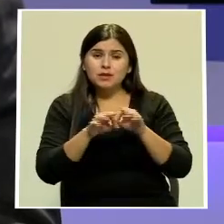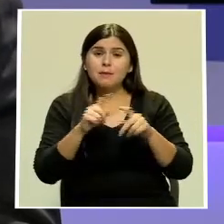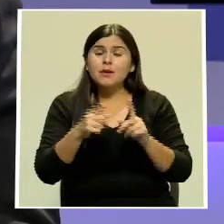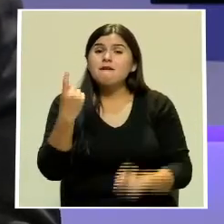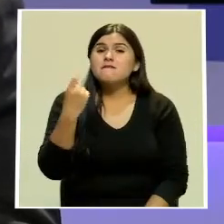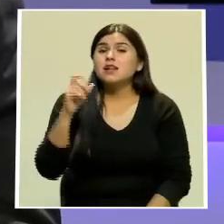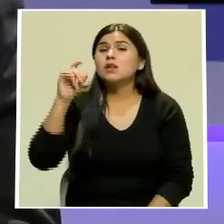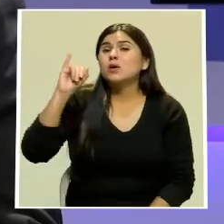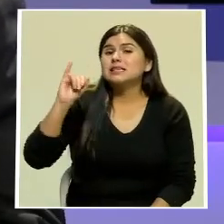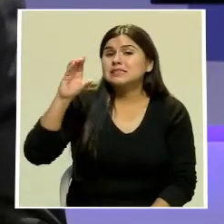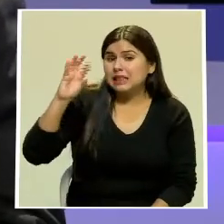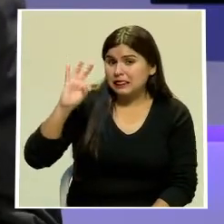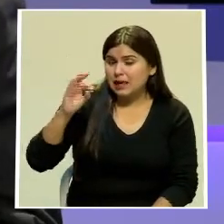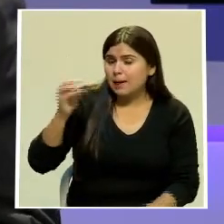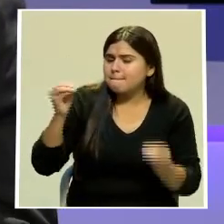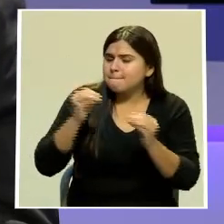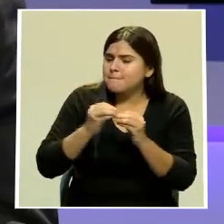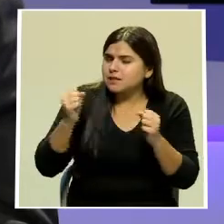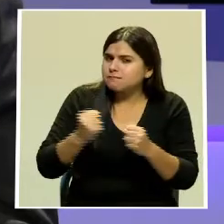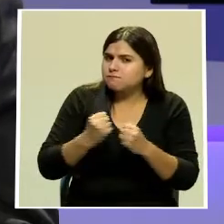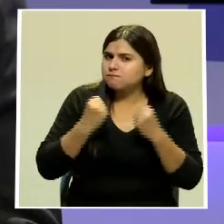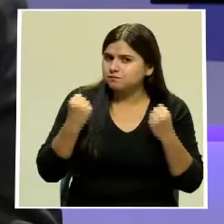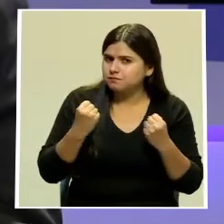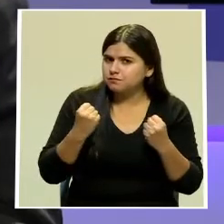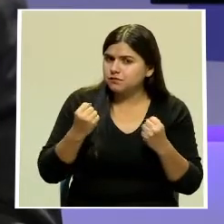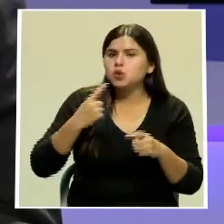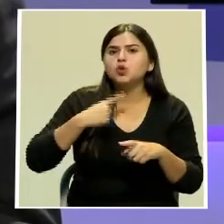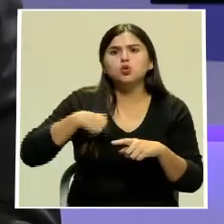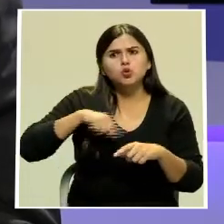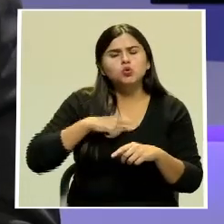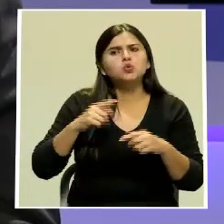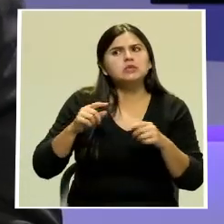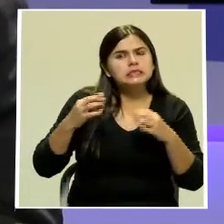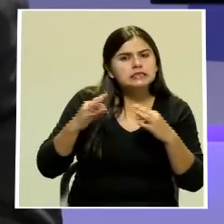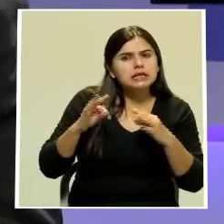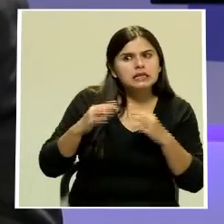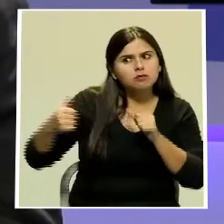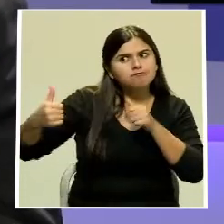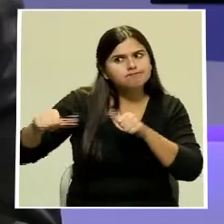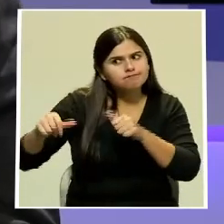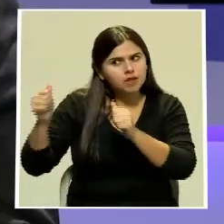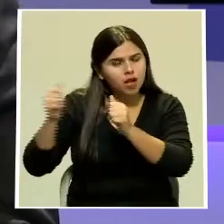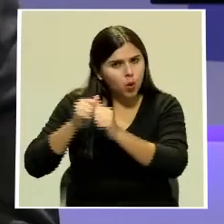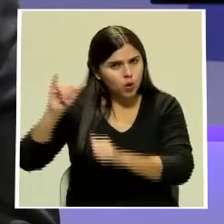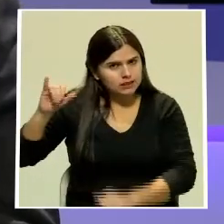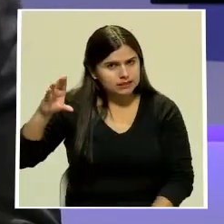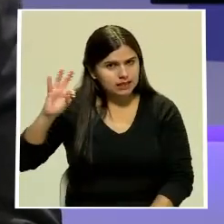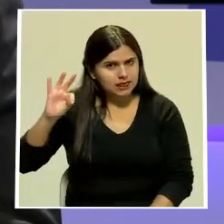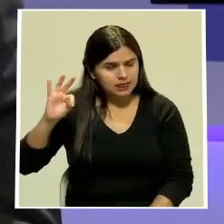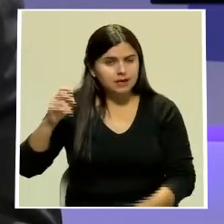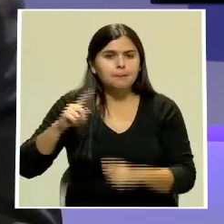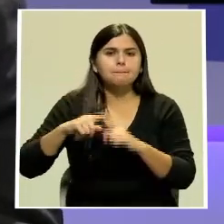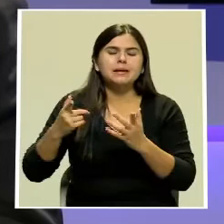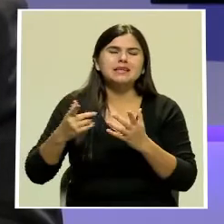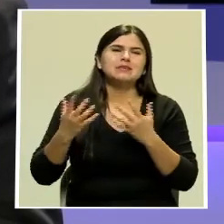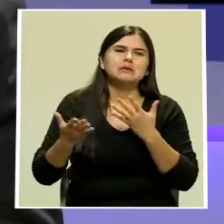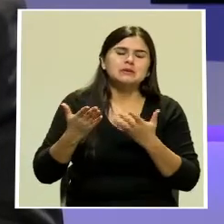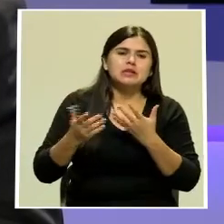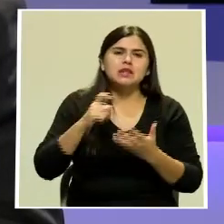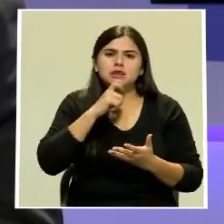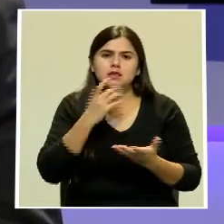más esforzado en esa dirección. Nosotros hemos hecho esfuerzos con ellos para mejorar con campañas, digamos, de promoción turística. Se está